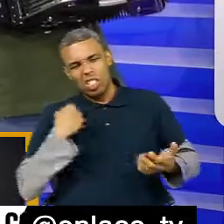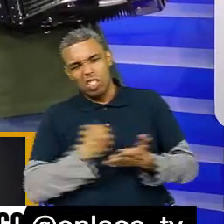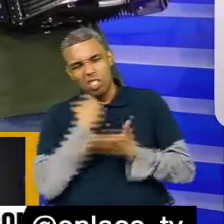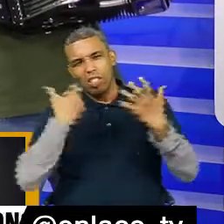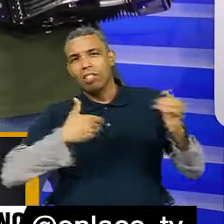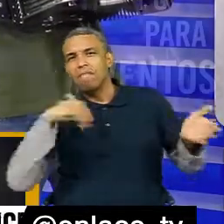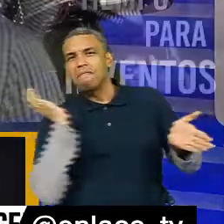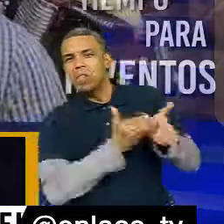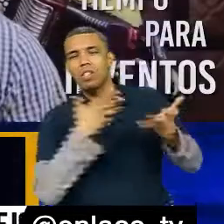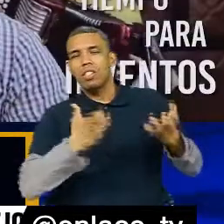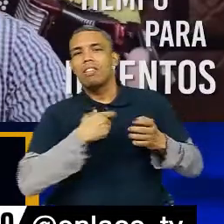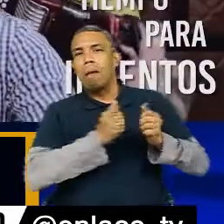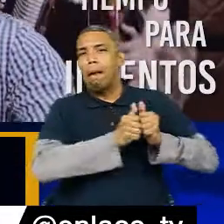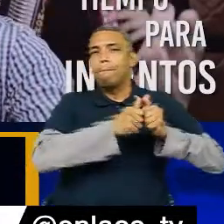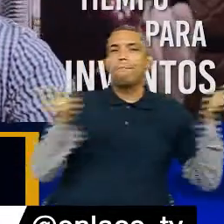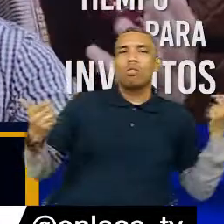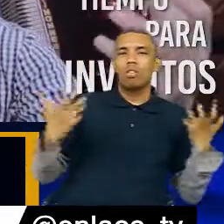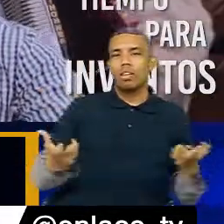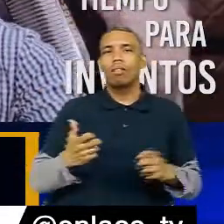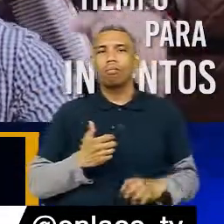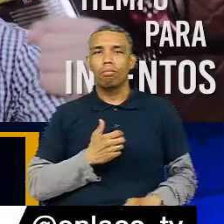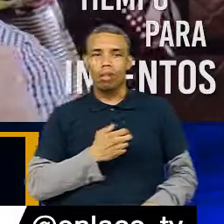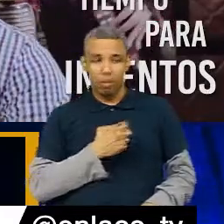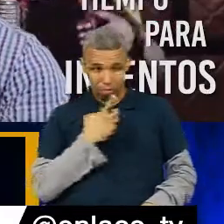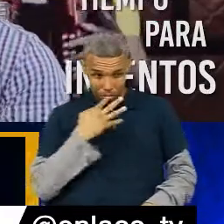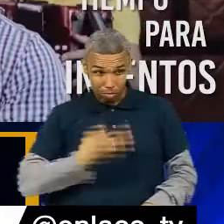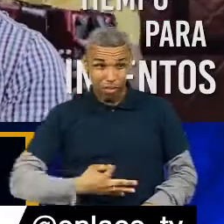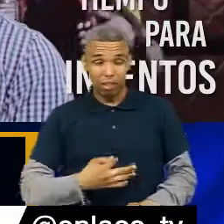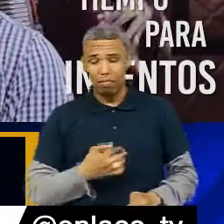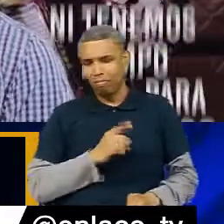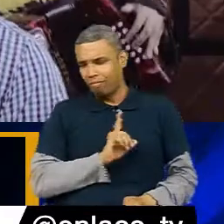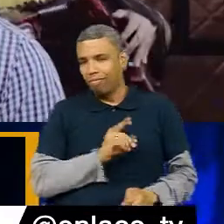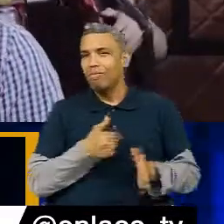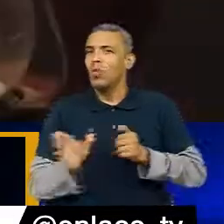Y ni tú ni yo queremos ni tenemos tiempo para invento.